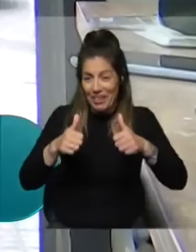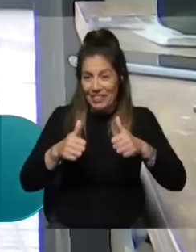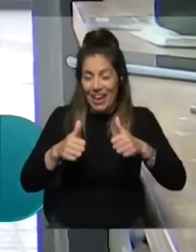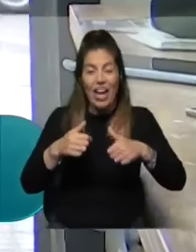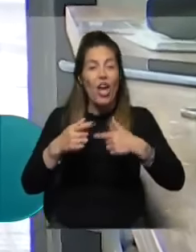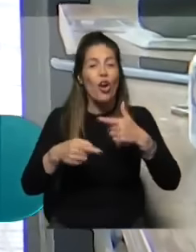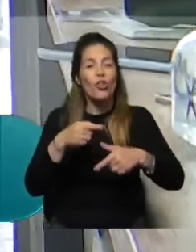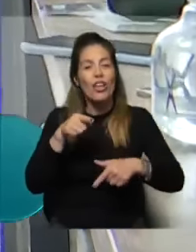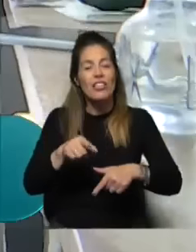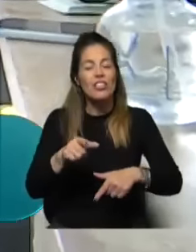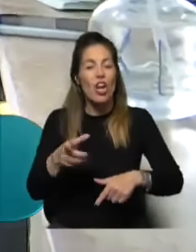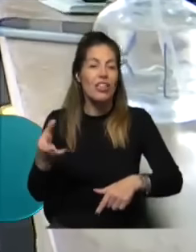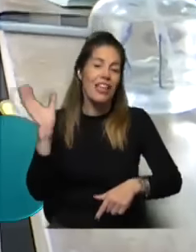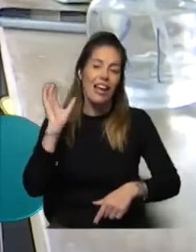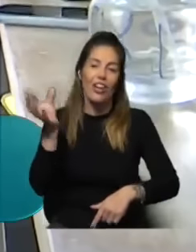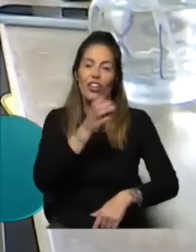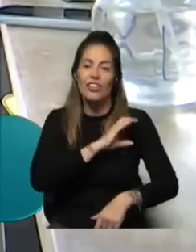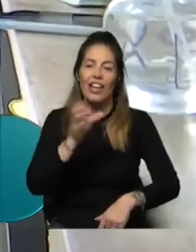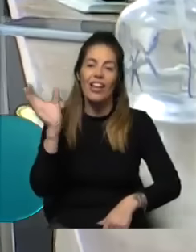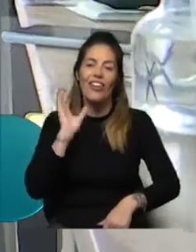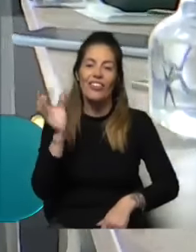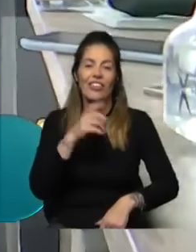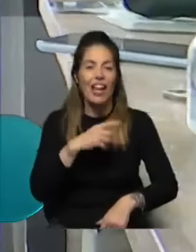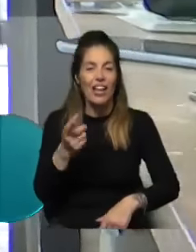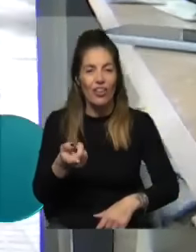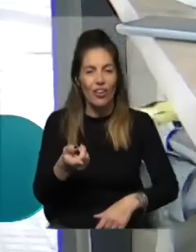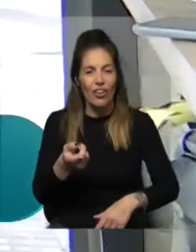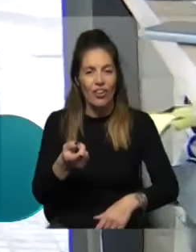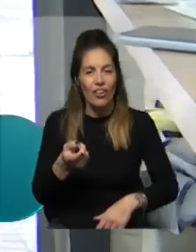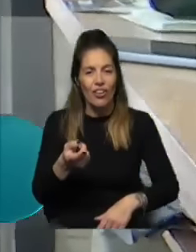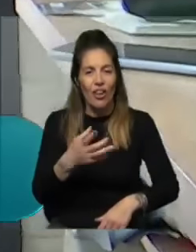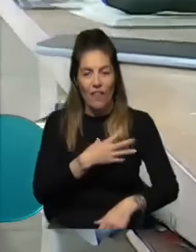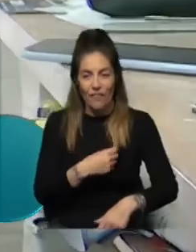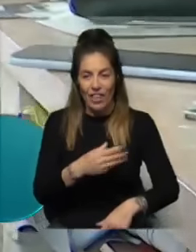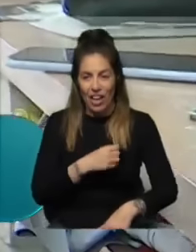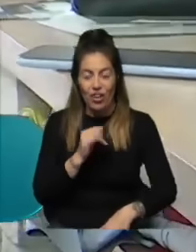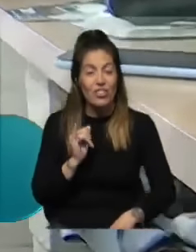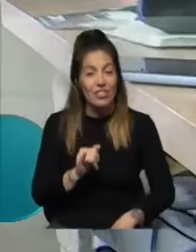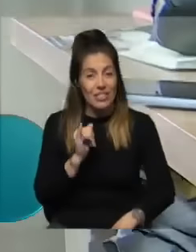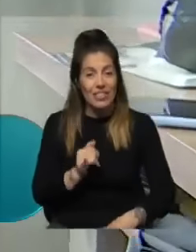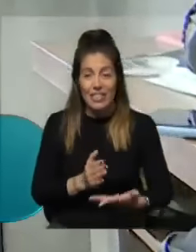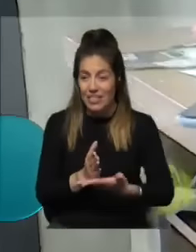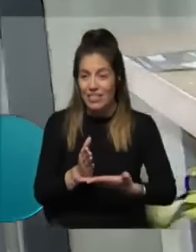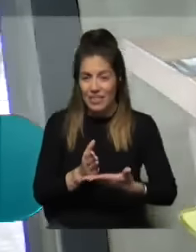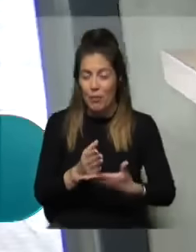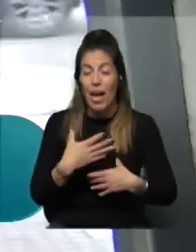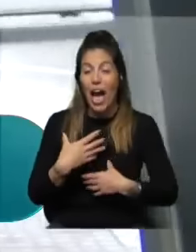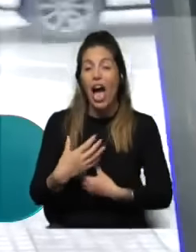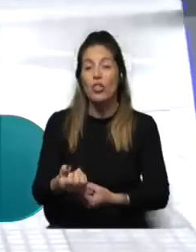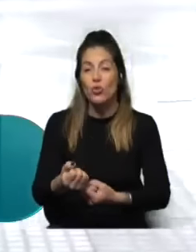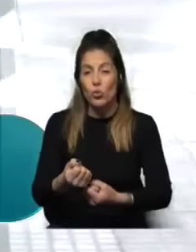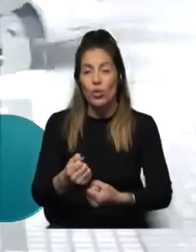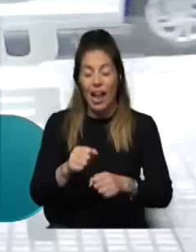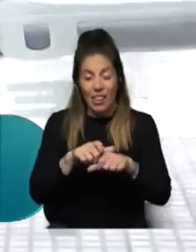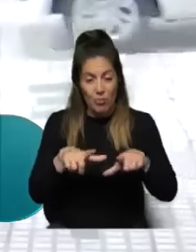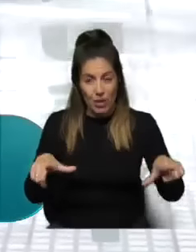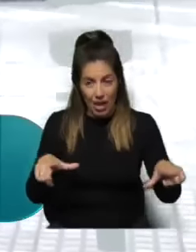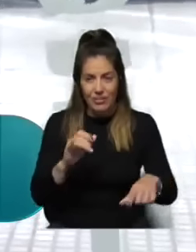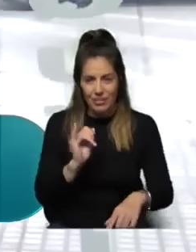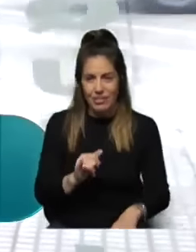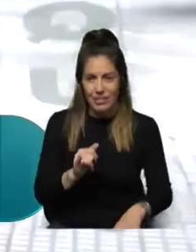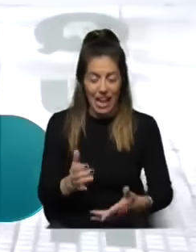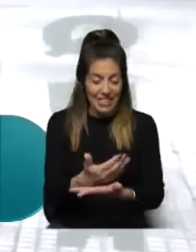aquello del talco que te echaban acá y te pasaban como una especie de...? Sí, el talco siempre se usa porque ayuda a limpiar,